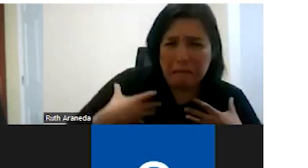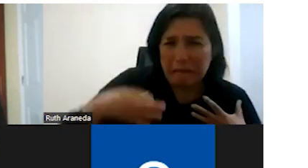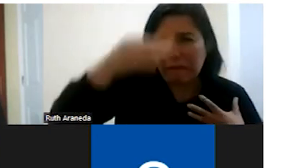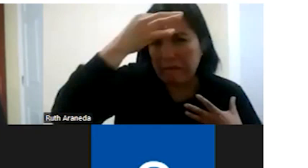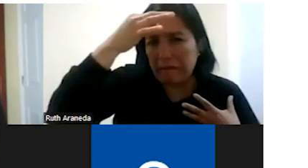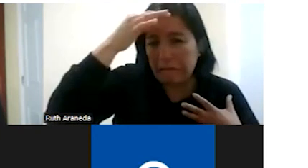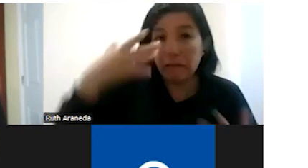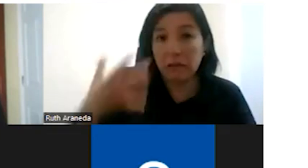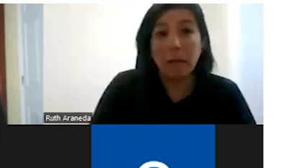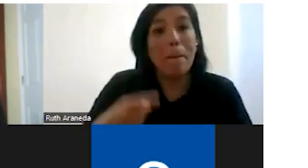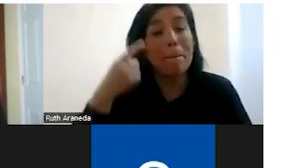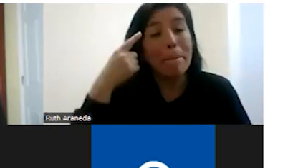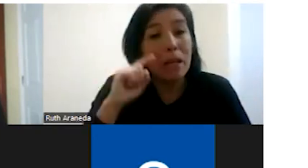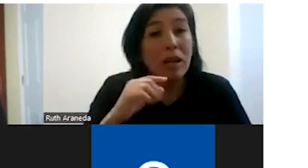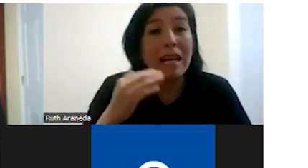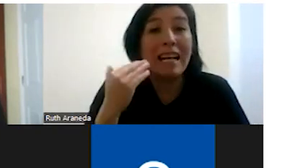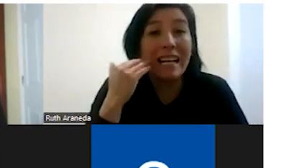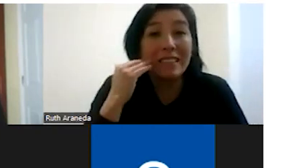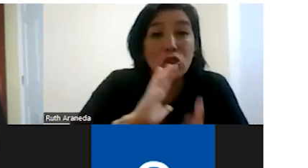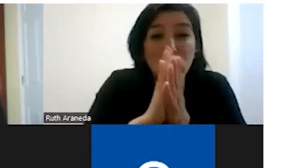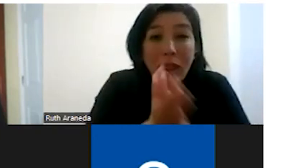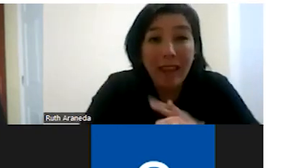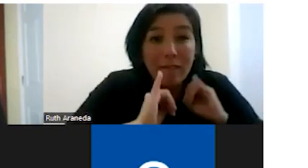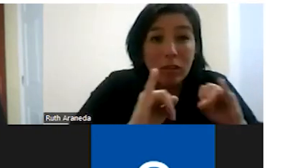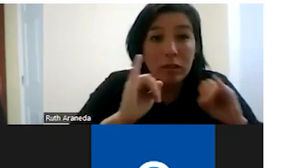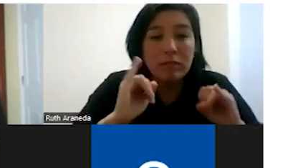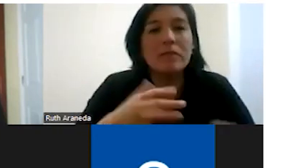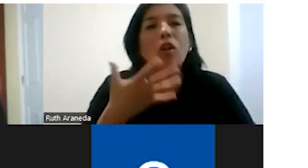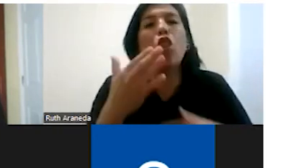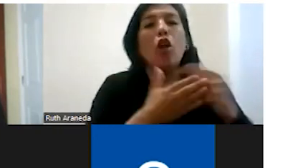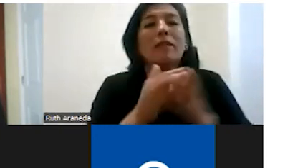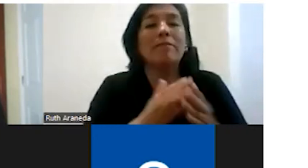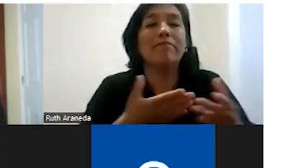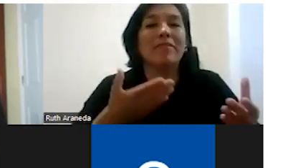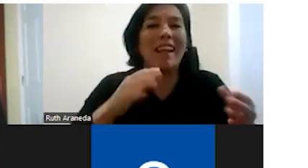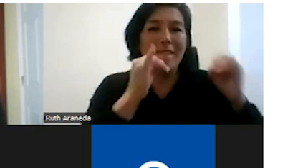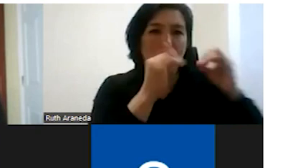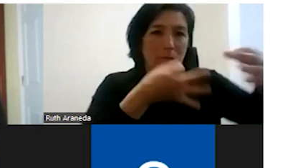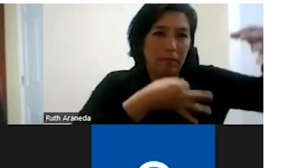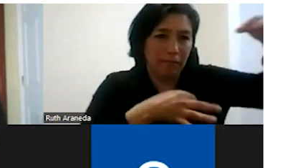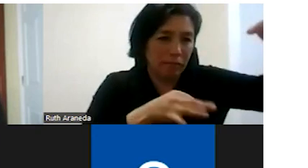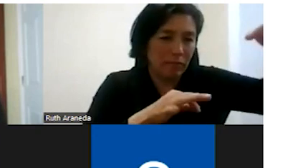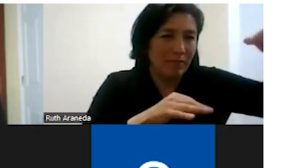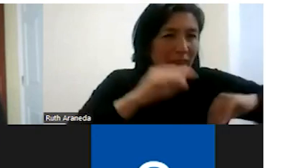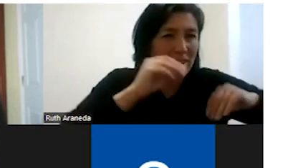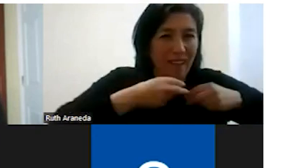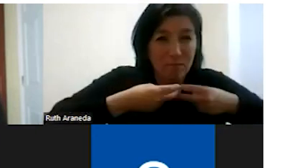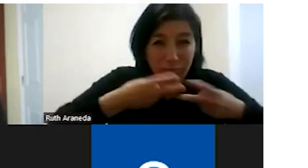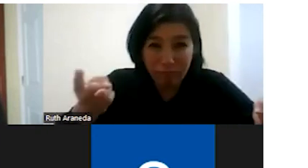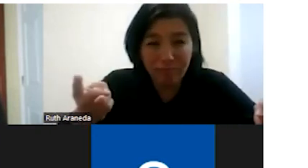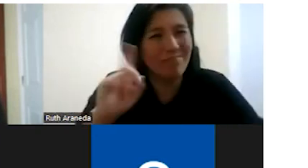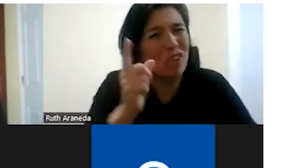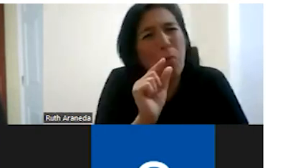el 99% de la información que recogemos está en informes, no se publica, con suerte se publica algo, pero siempre es